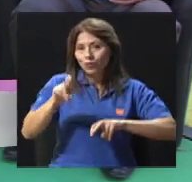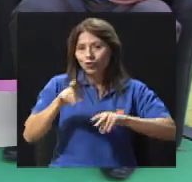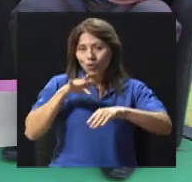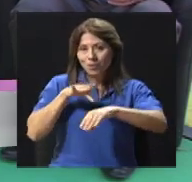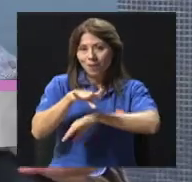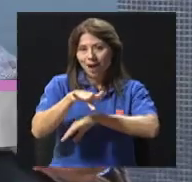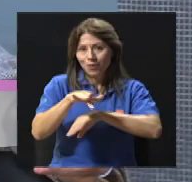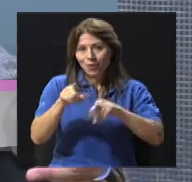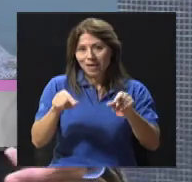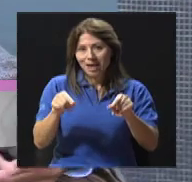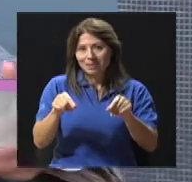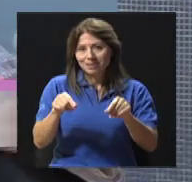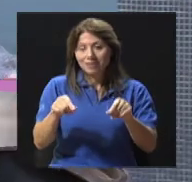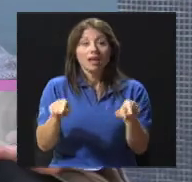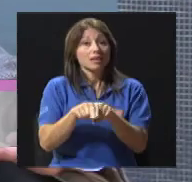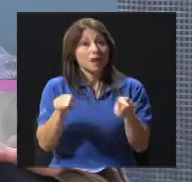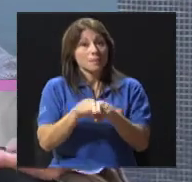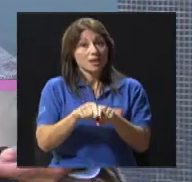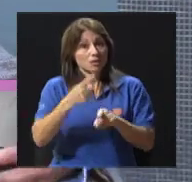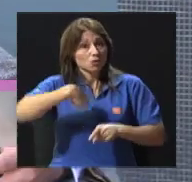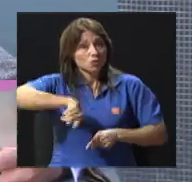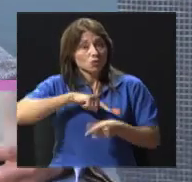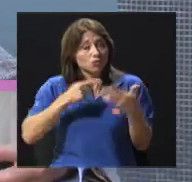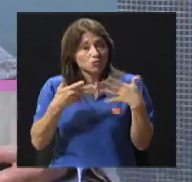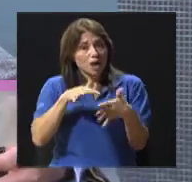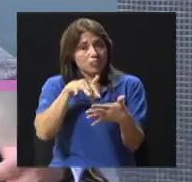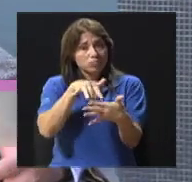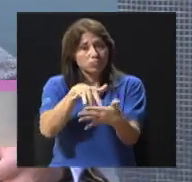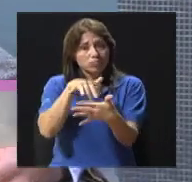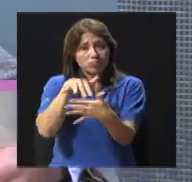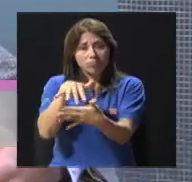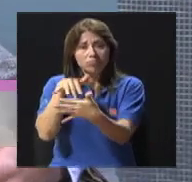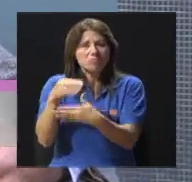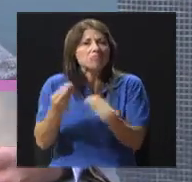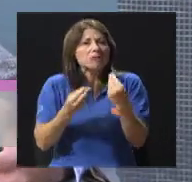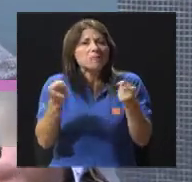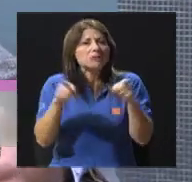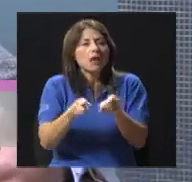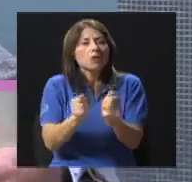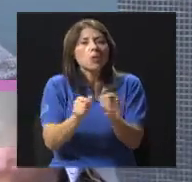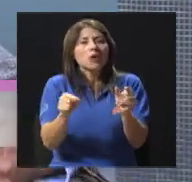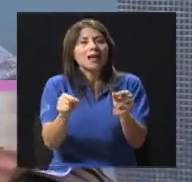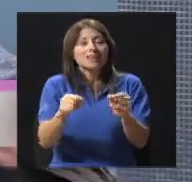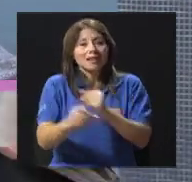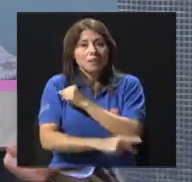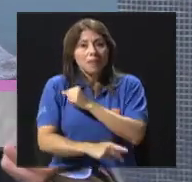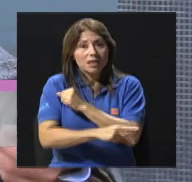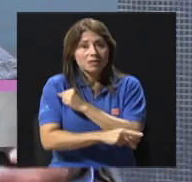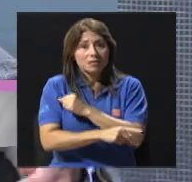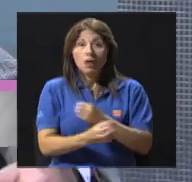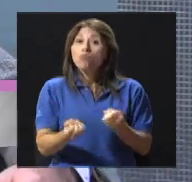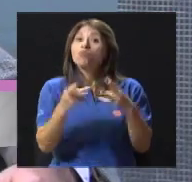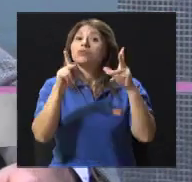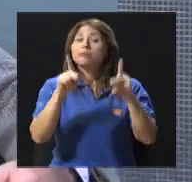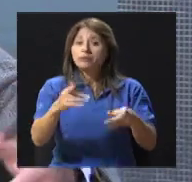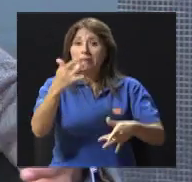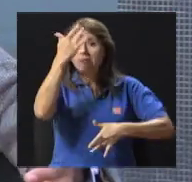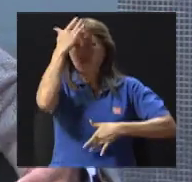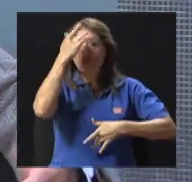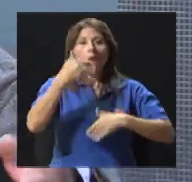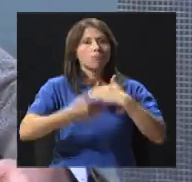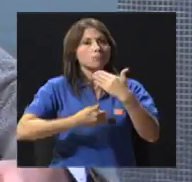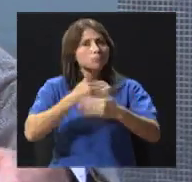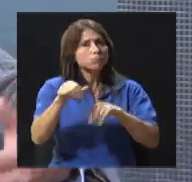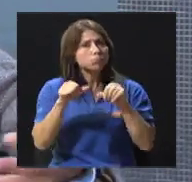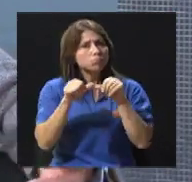propósito de eso, como les dije, dentro de los estudios que hemos realizado sobre cáncer en el país, los datos de sobrevida son bastante positivos en los tipos que afectan